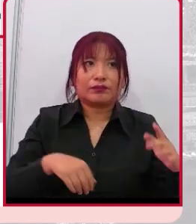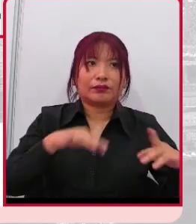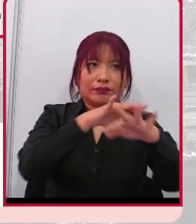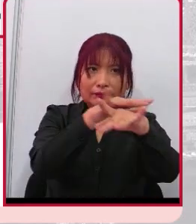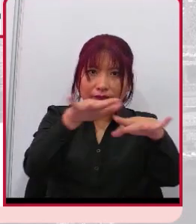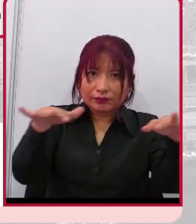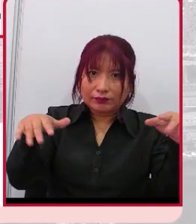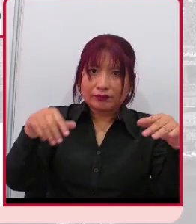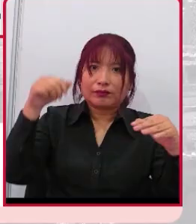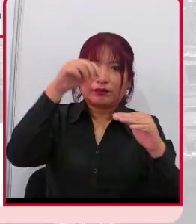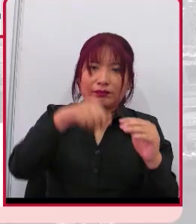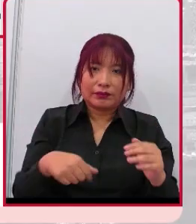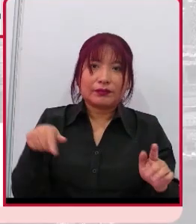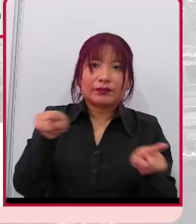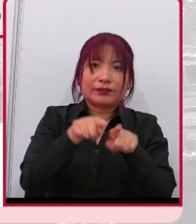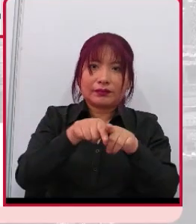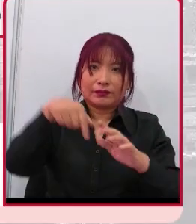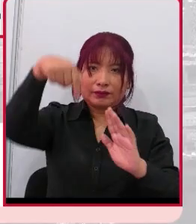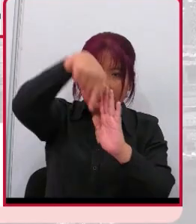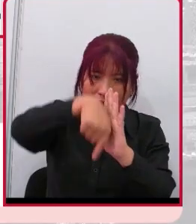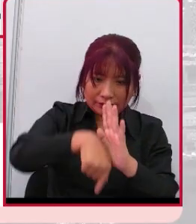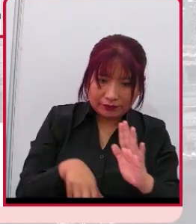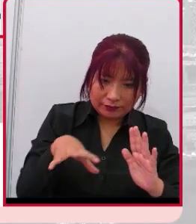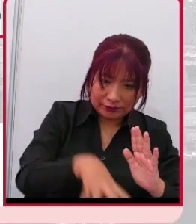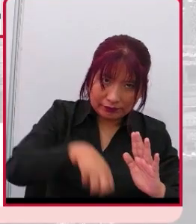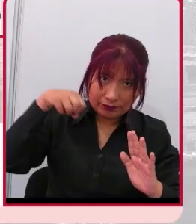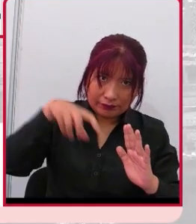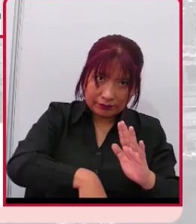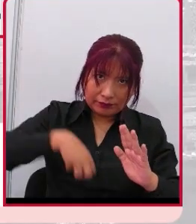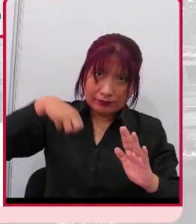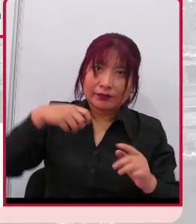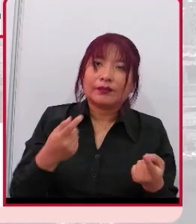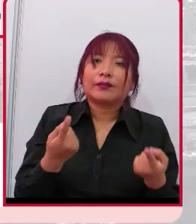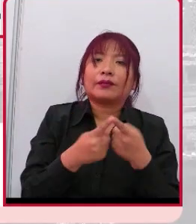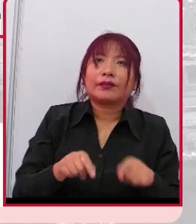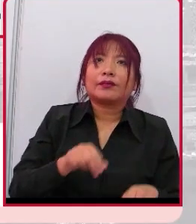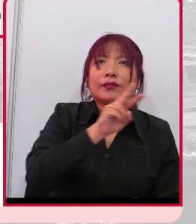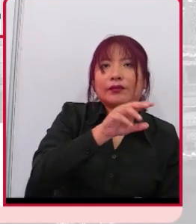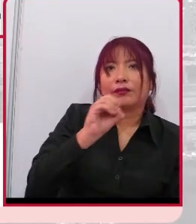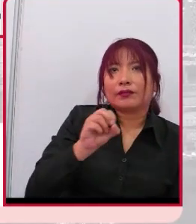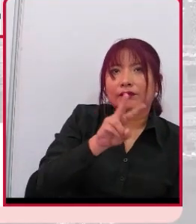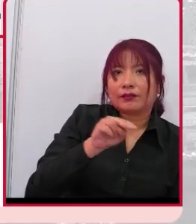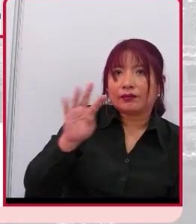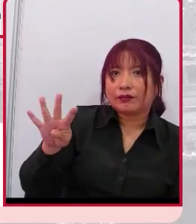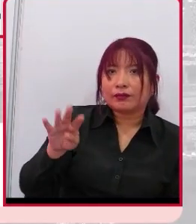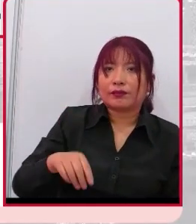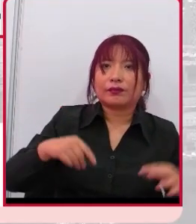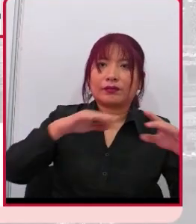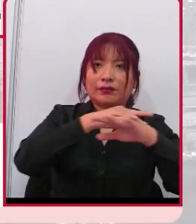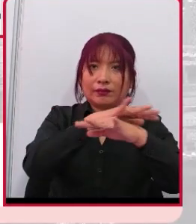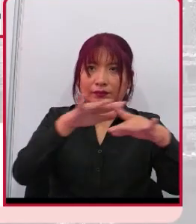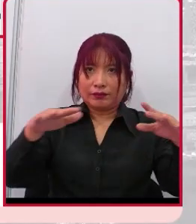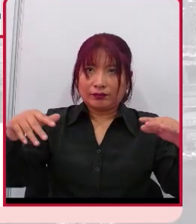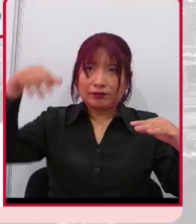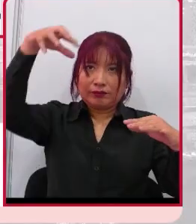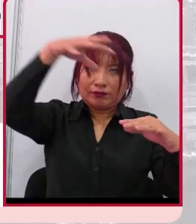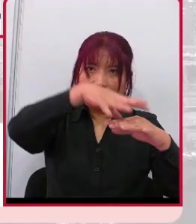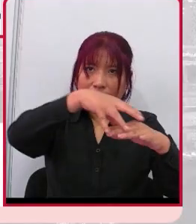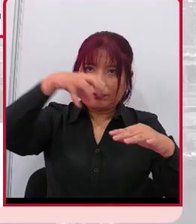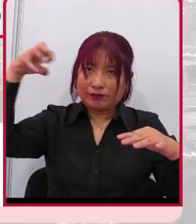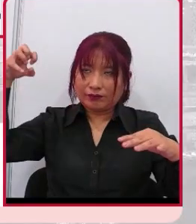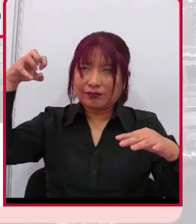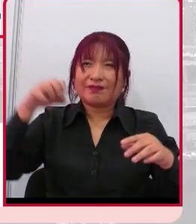subterránea. Sin embargo, ya para inicio del año 2024, el Tajo fue cerrado, dejó de operar e